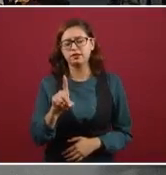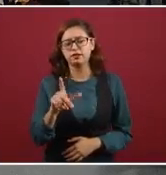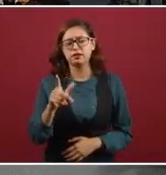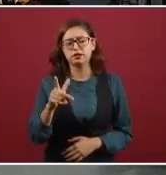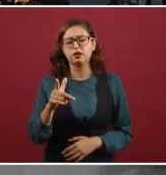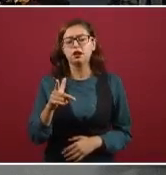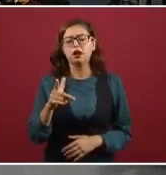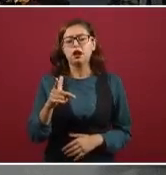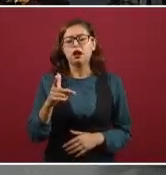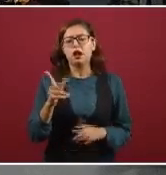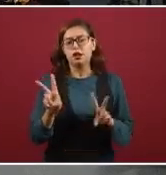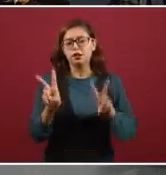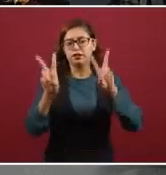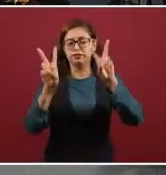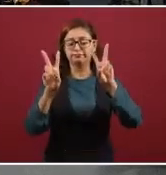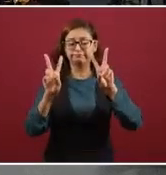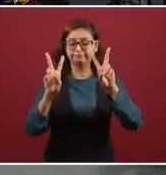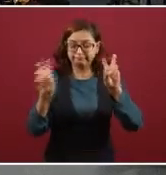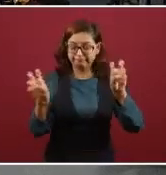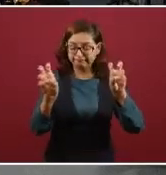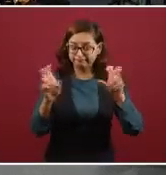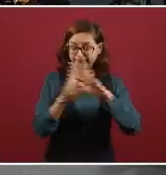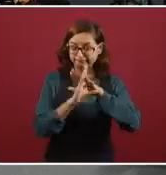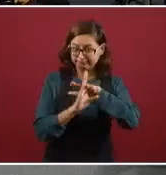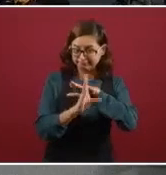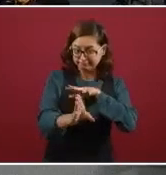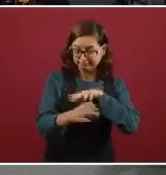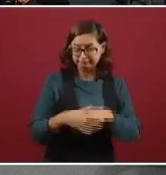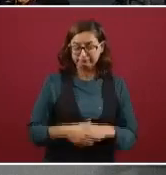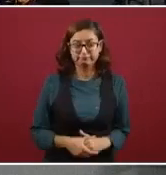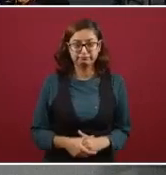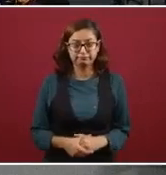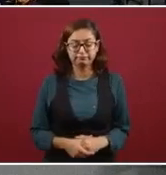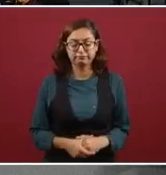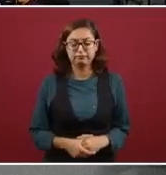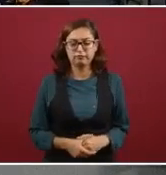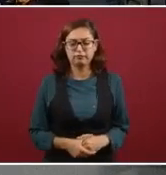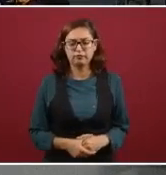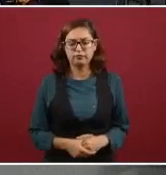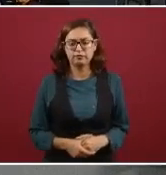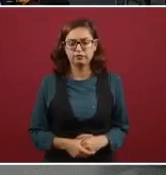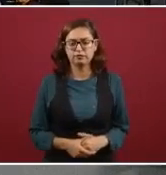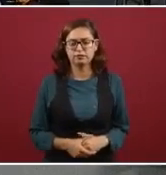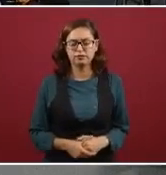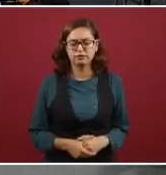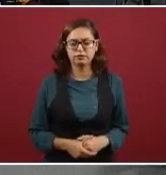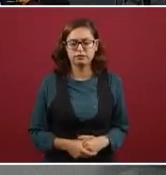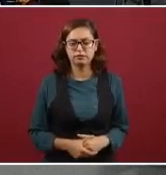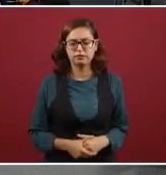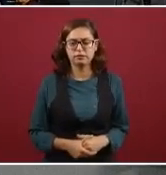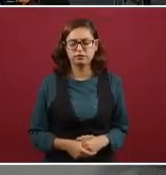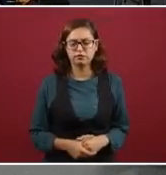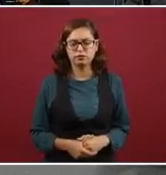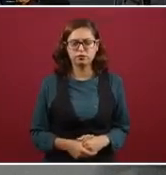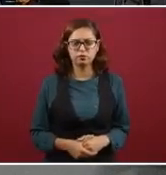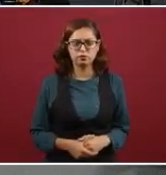sobre el tema migratorio. Usted ha dicho en varias ocasiones que quiere evitar otra tragedia como la masacre